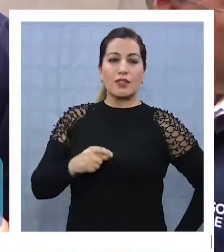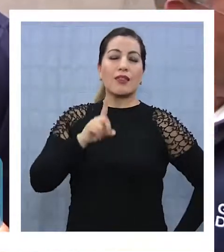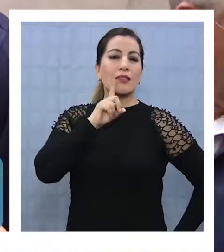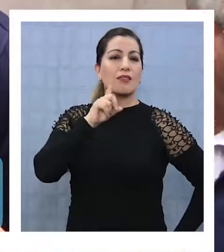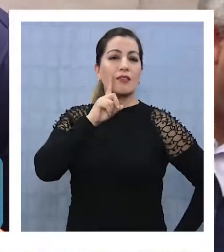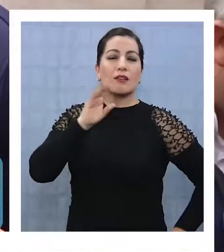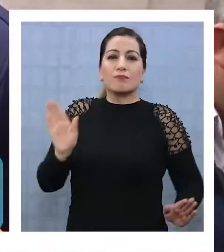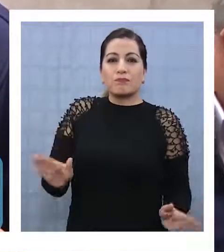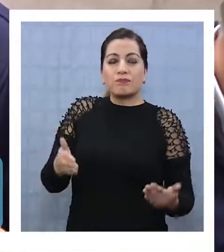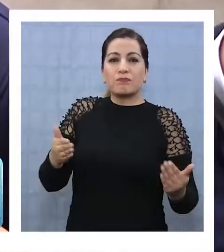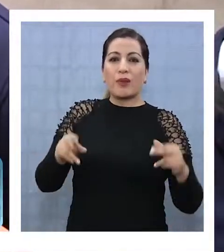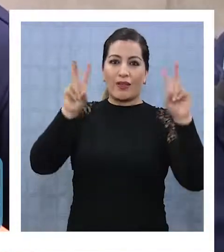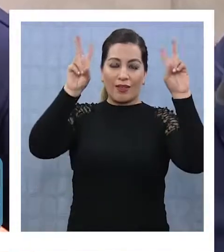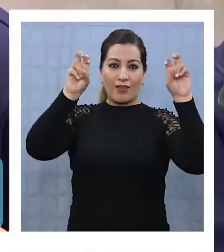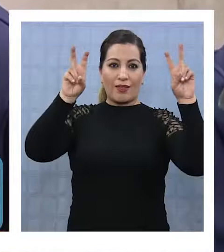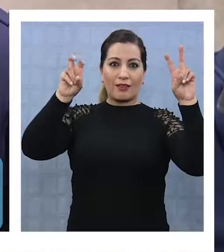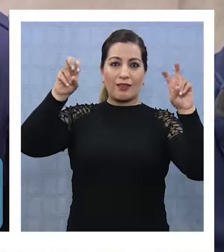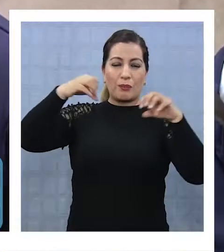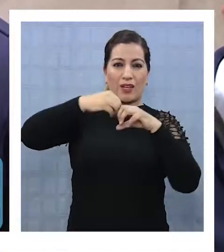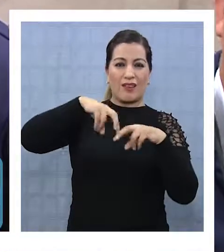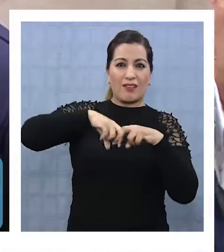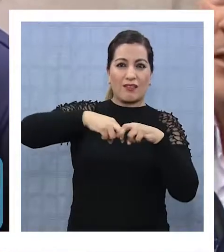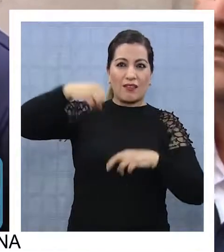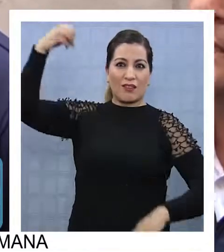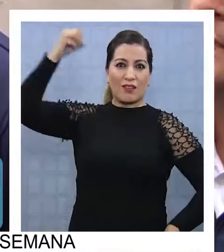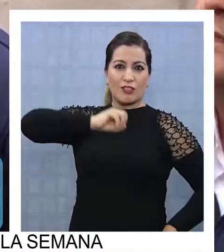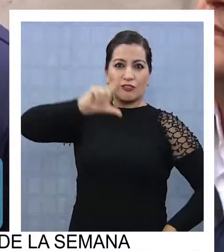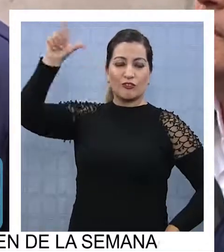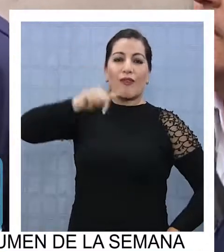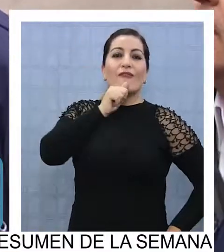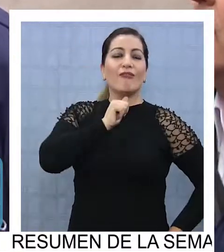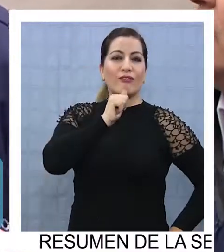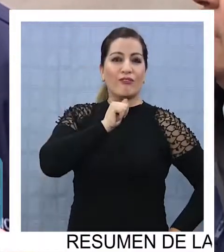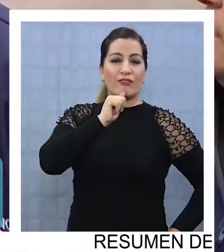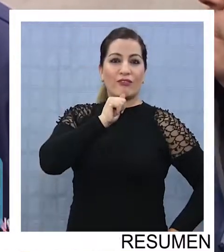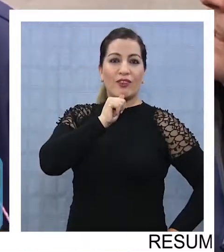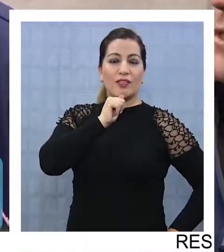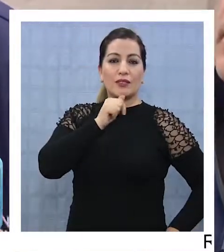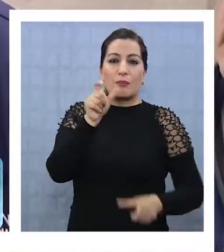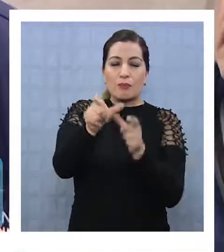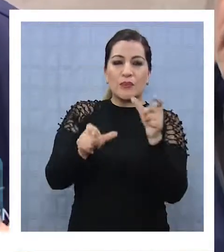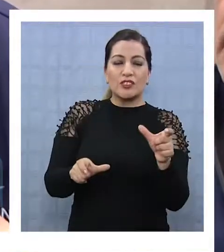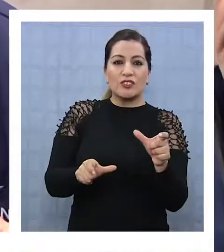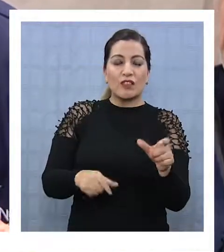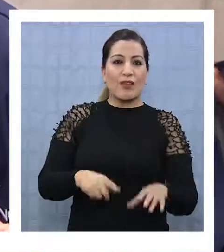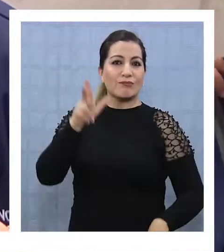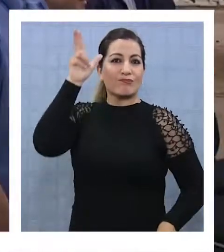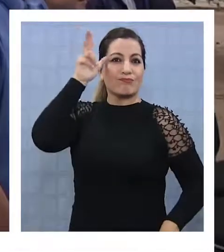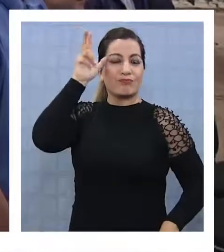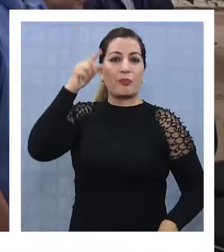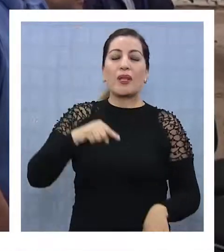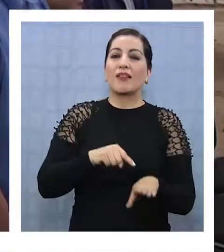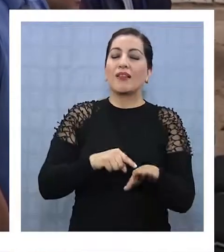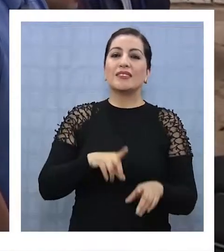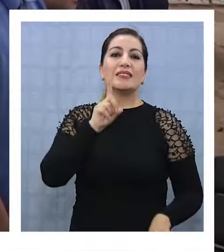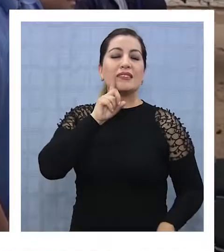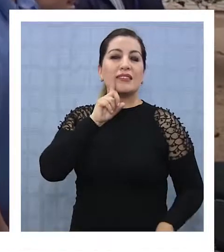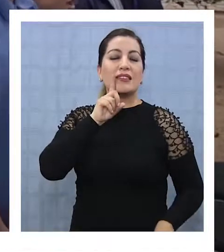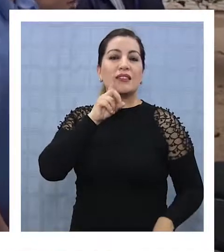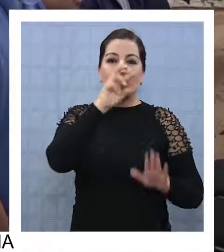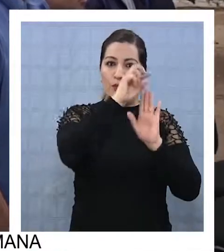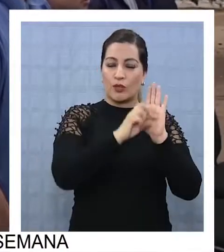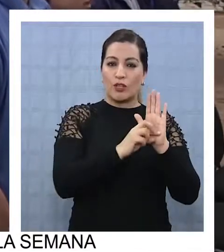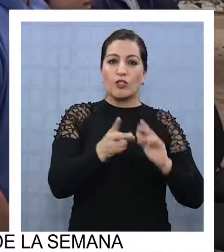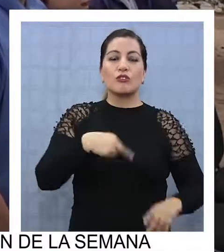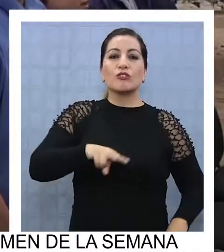un gran potencial en temas de energía solar, pero nos faltan gente capacitada para llevar adelante estos proyectos. Y queremos